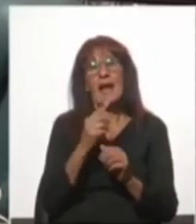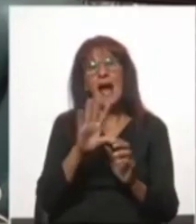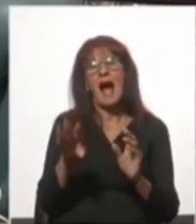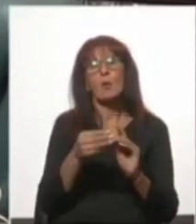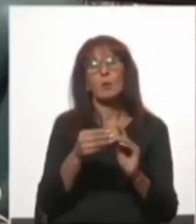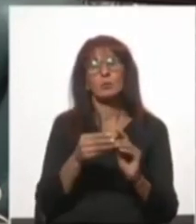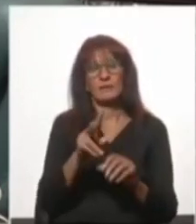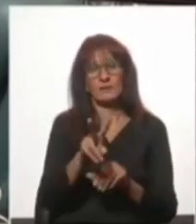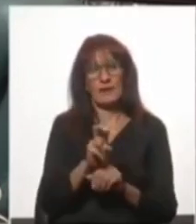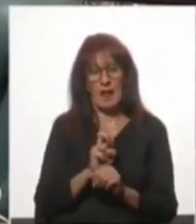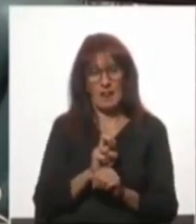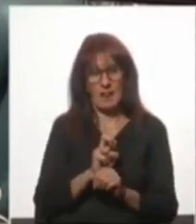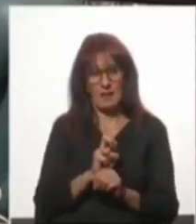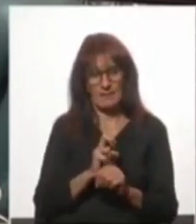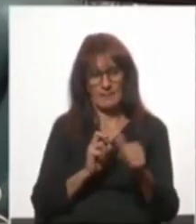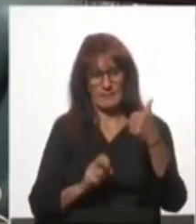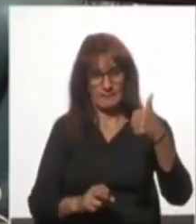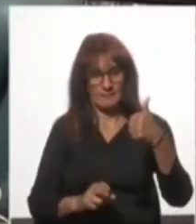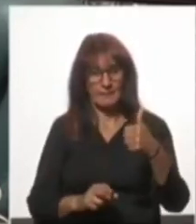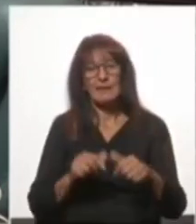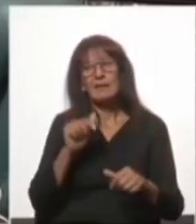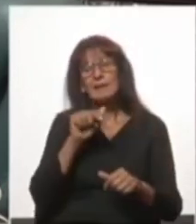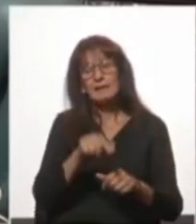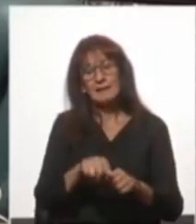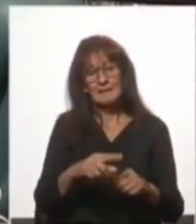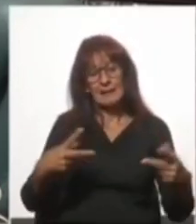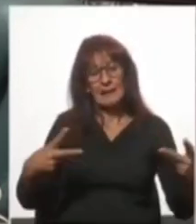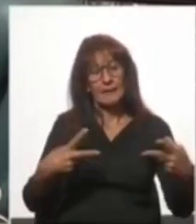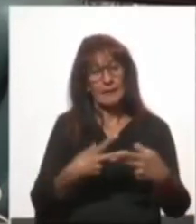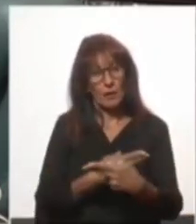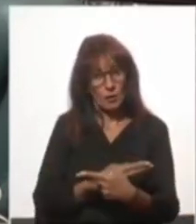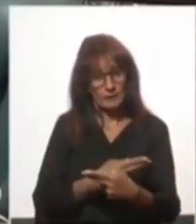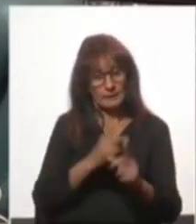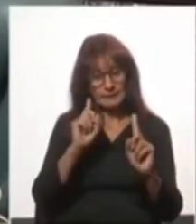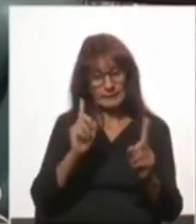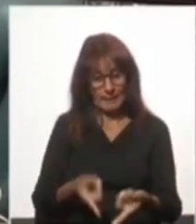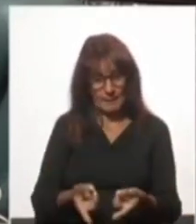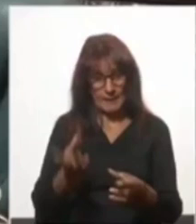fiscal, sino que aún ese recorte implica